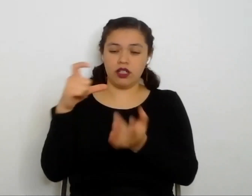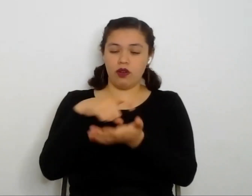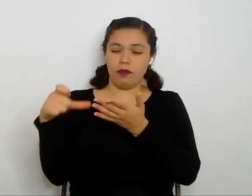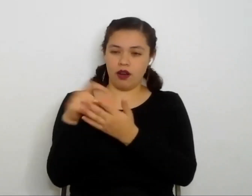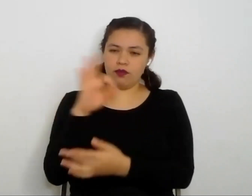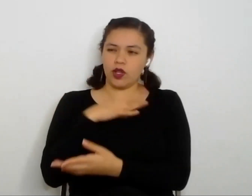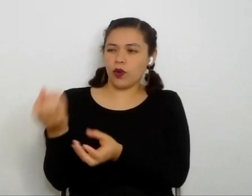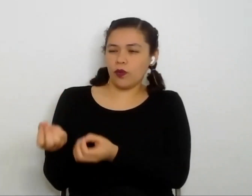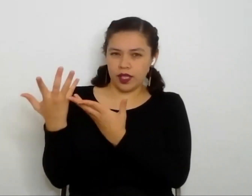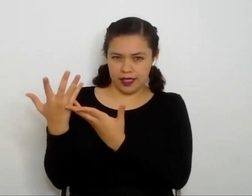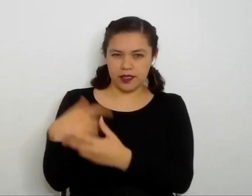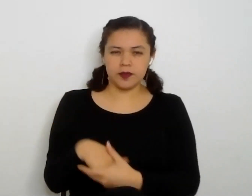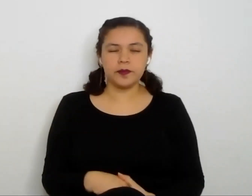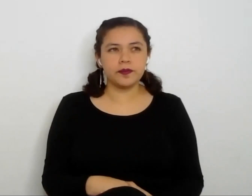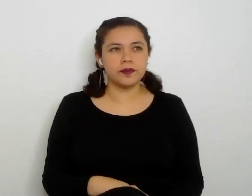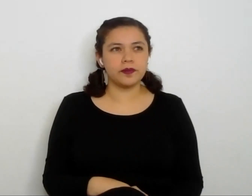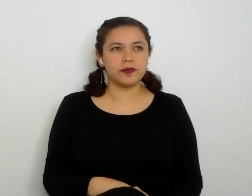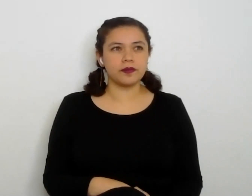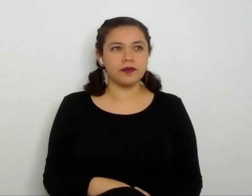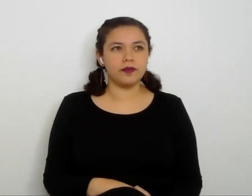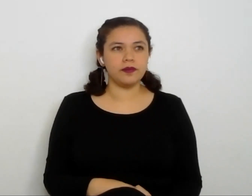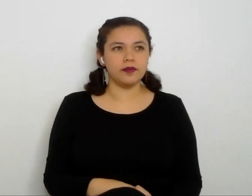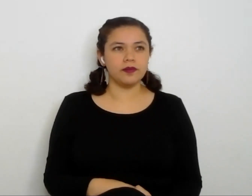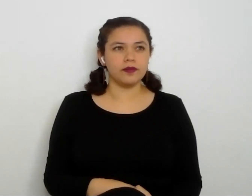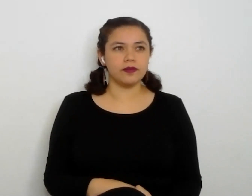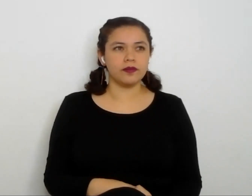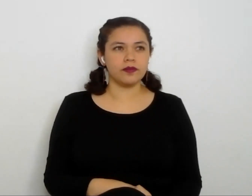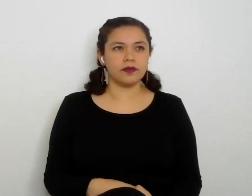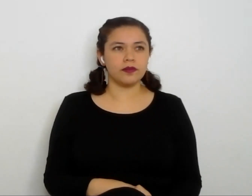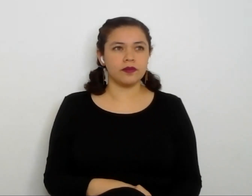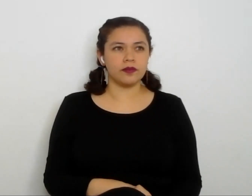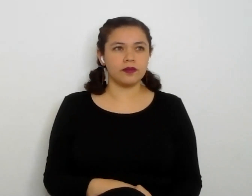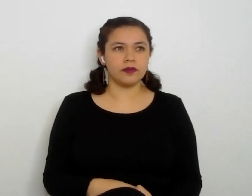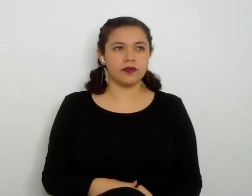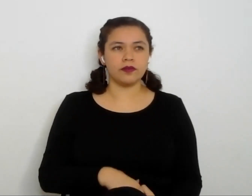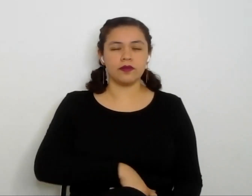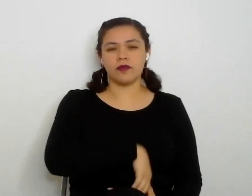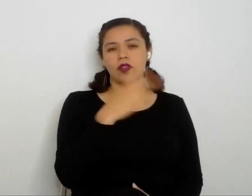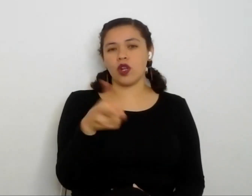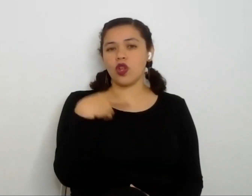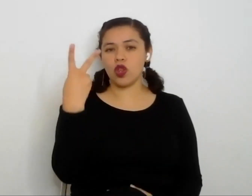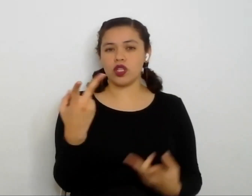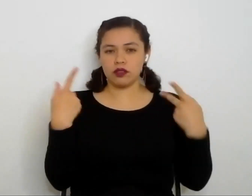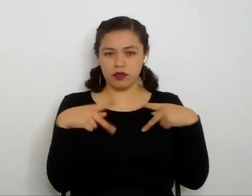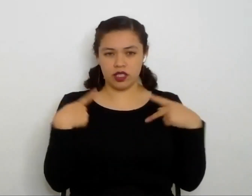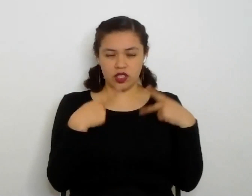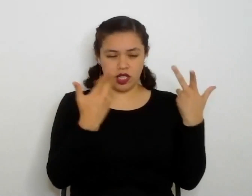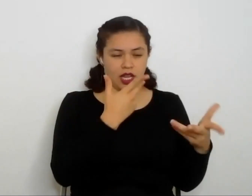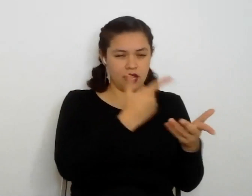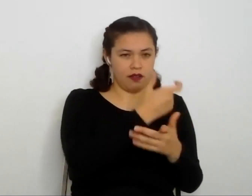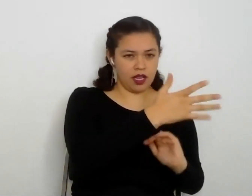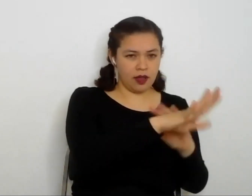Entonces, quizá podrías llegar a un punto en el que 2 personas que trabajen con sueldo mínimo con un